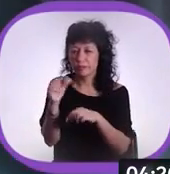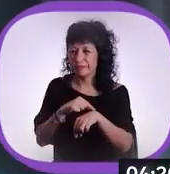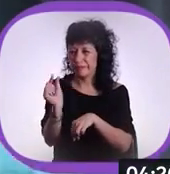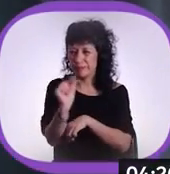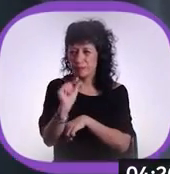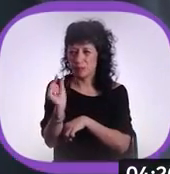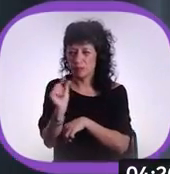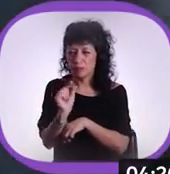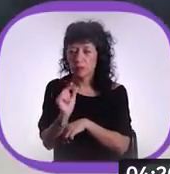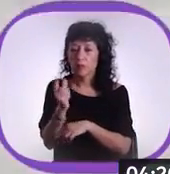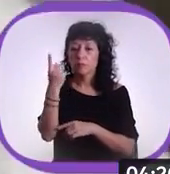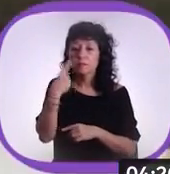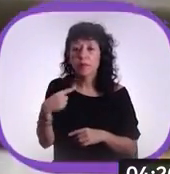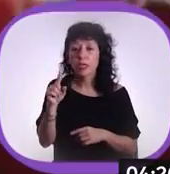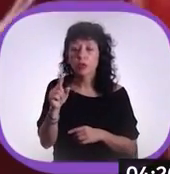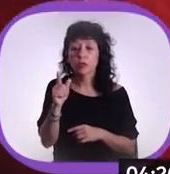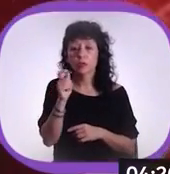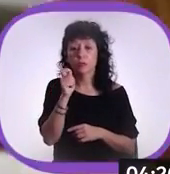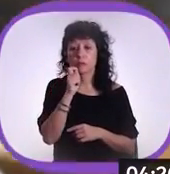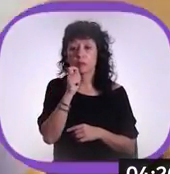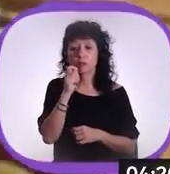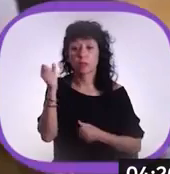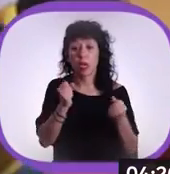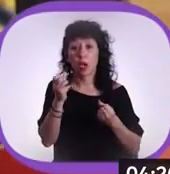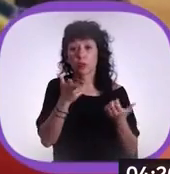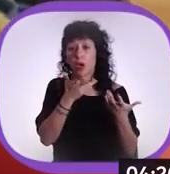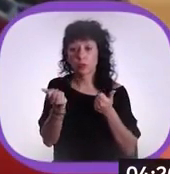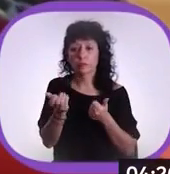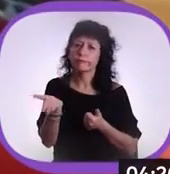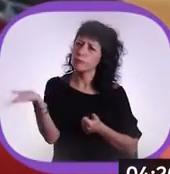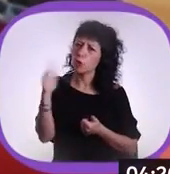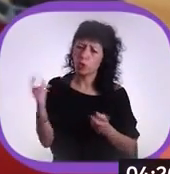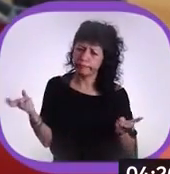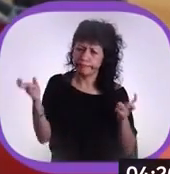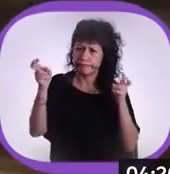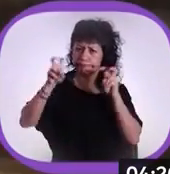las alcancen. Pero, con la ayuda del Moby... ¡Todos a bordo, equipo!